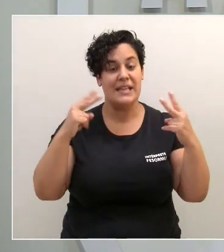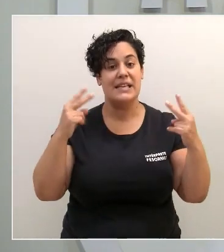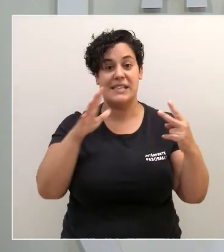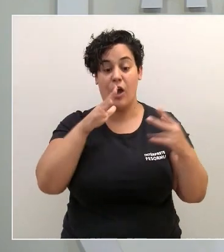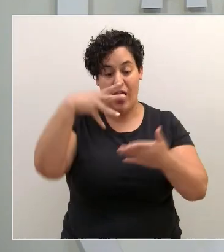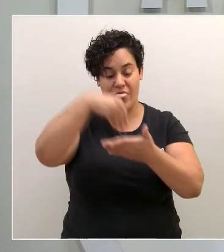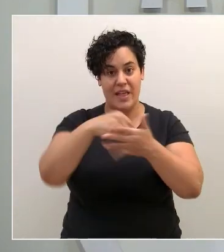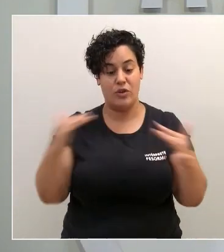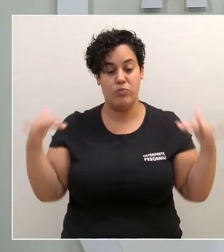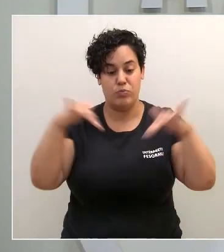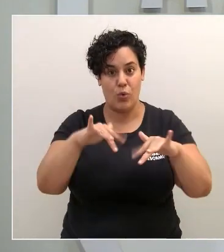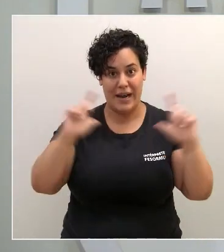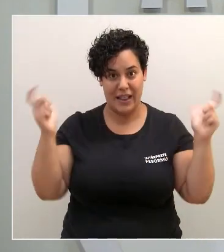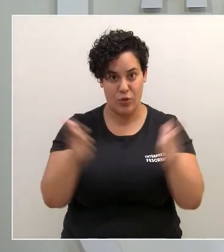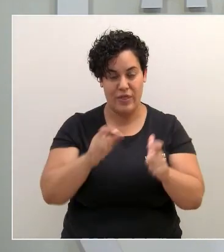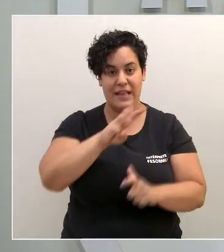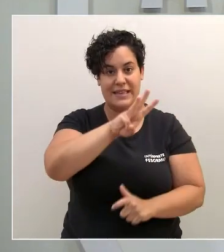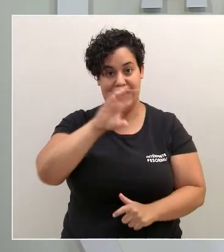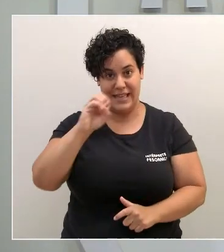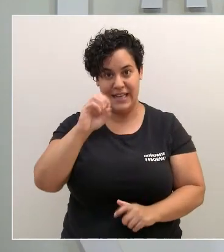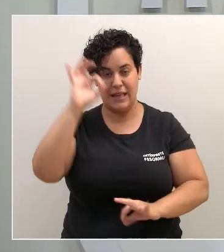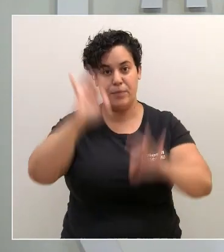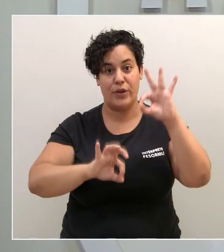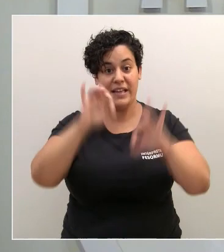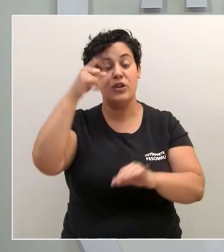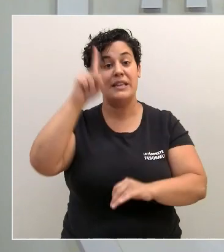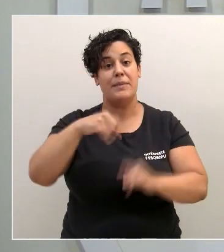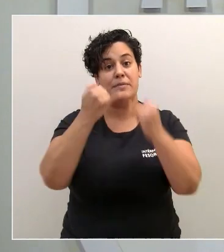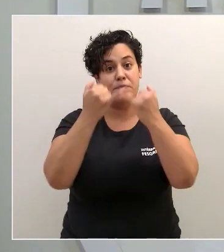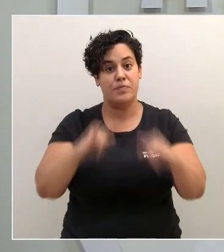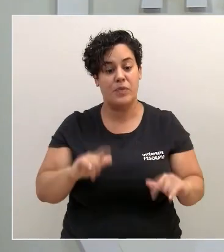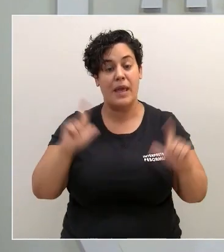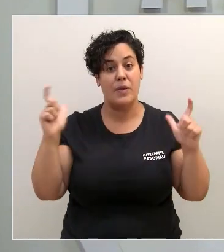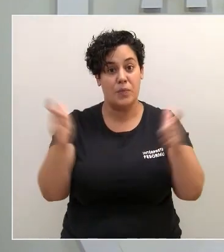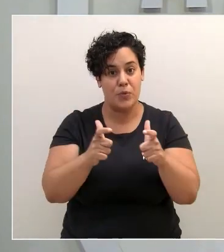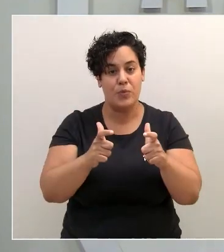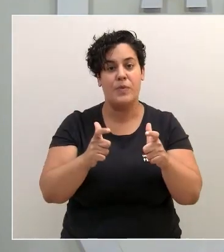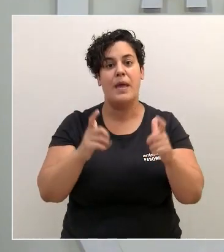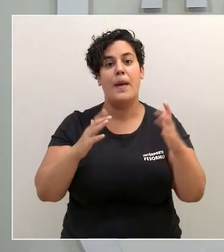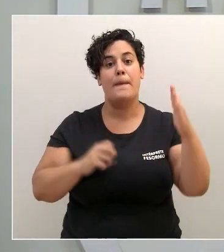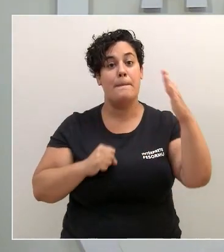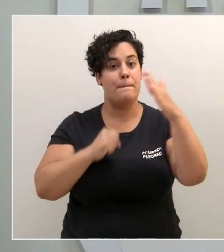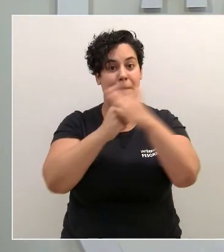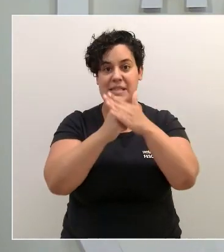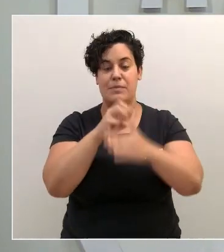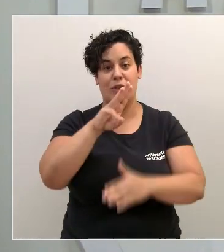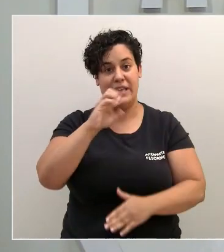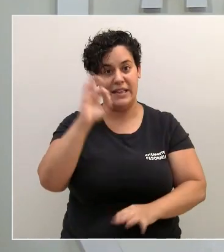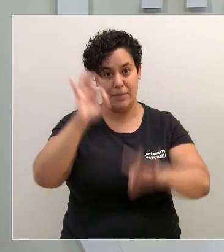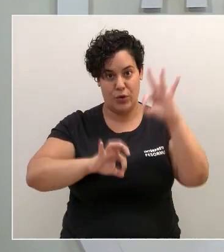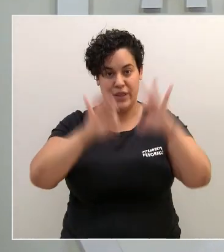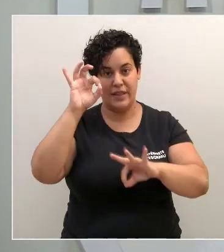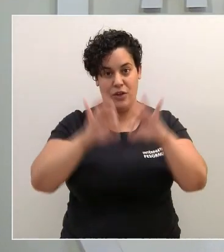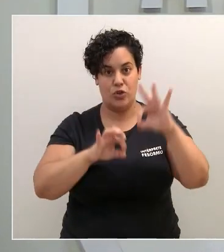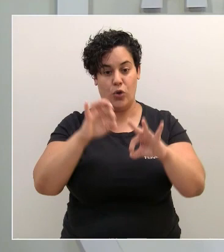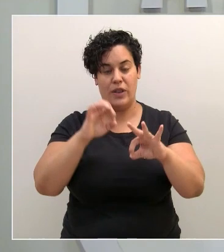al 30% y se limitan los aforos de las celebraciones a un máximo del 30% del aforo del local, sin